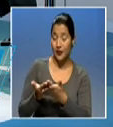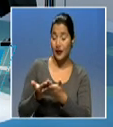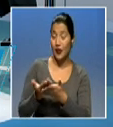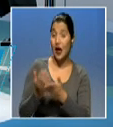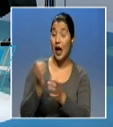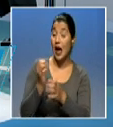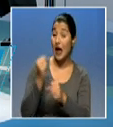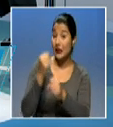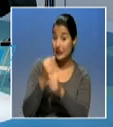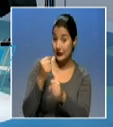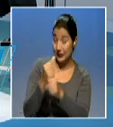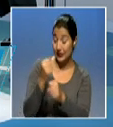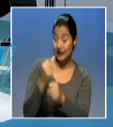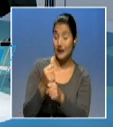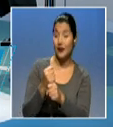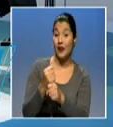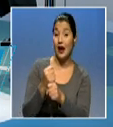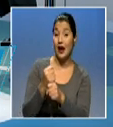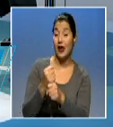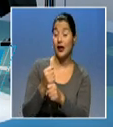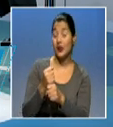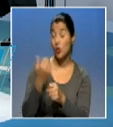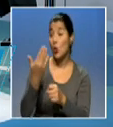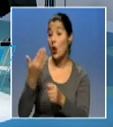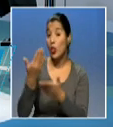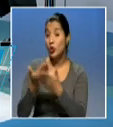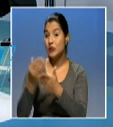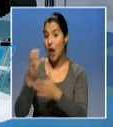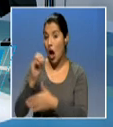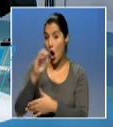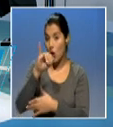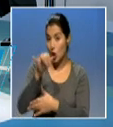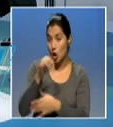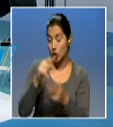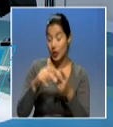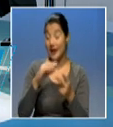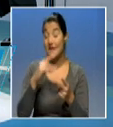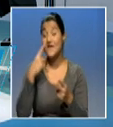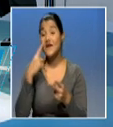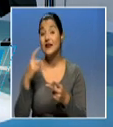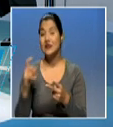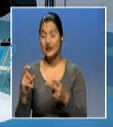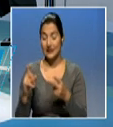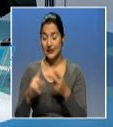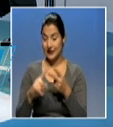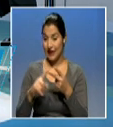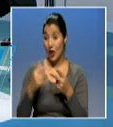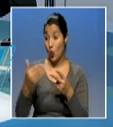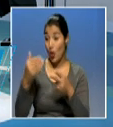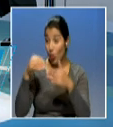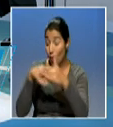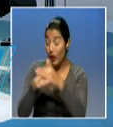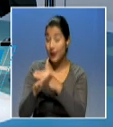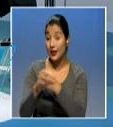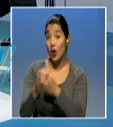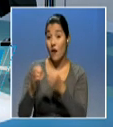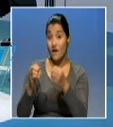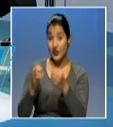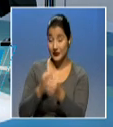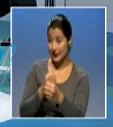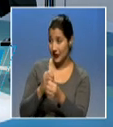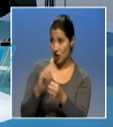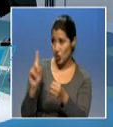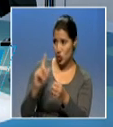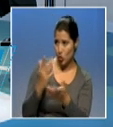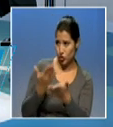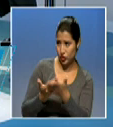el trabajo, el OIJ y la Fiscalía, al presentarse a las oficinas y las residencias de don Juan Carlos, no llegan